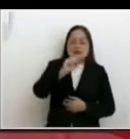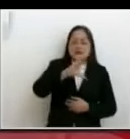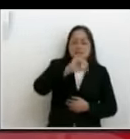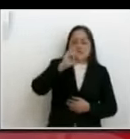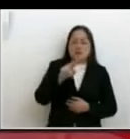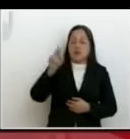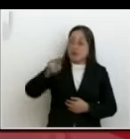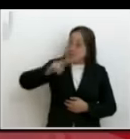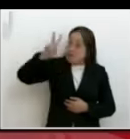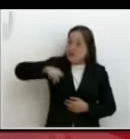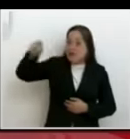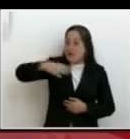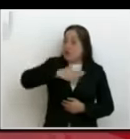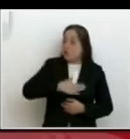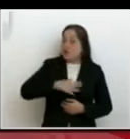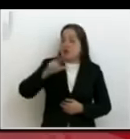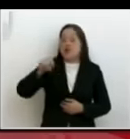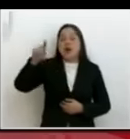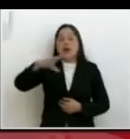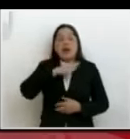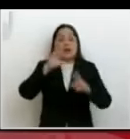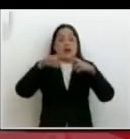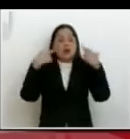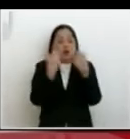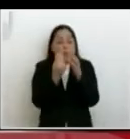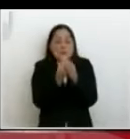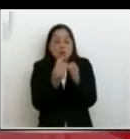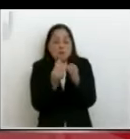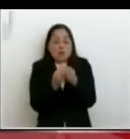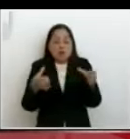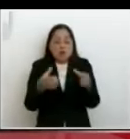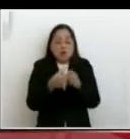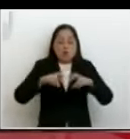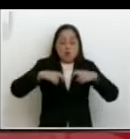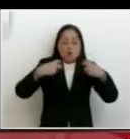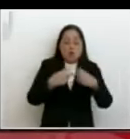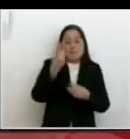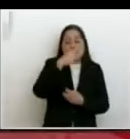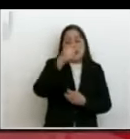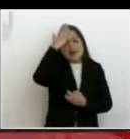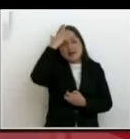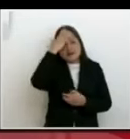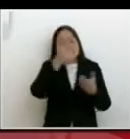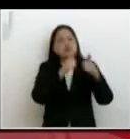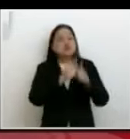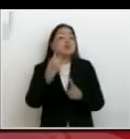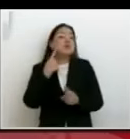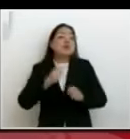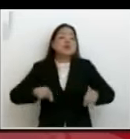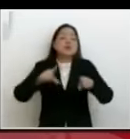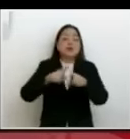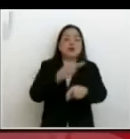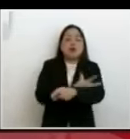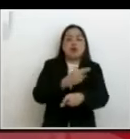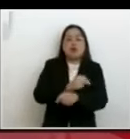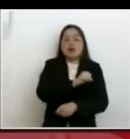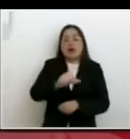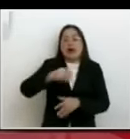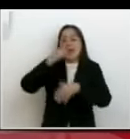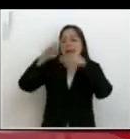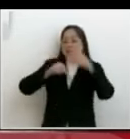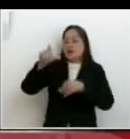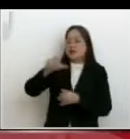justa no tiene nada, organizaba cenas privadas con los dirigentes opositores y con el coordinador de campaña de Xóchitl